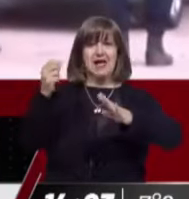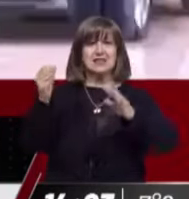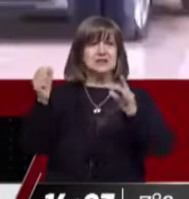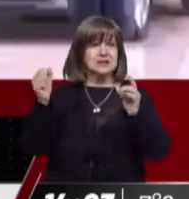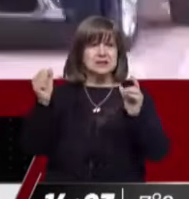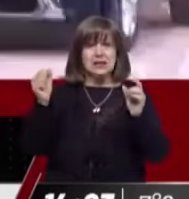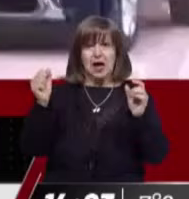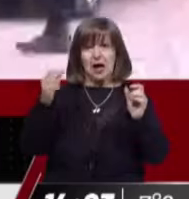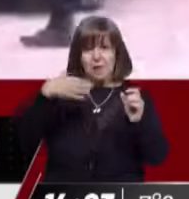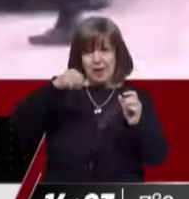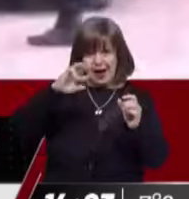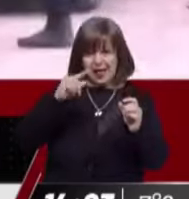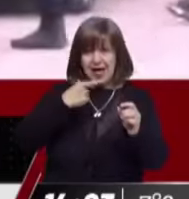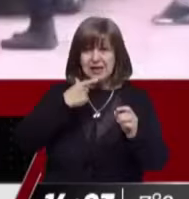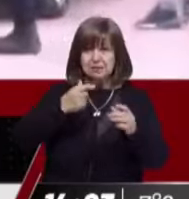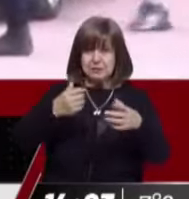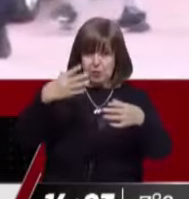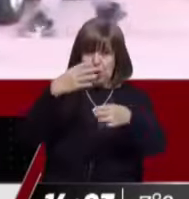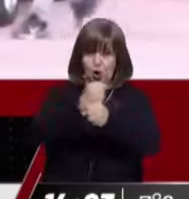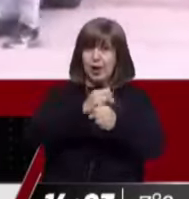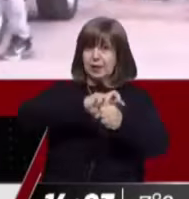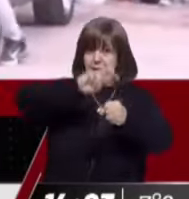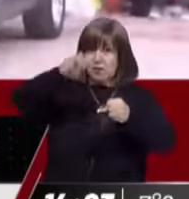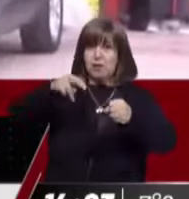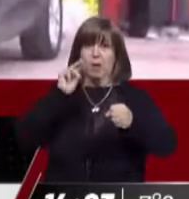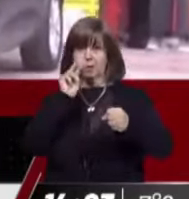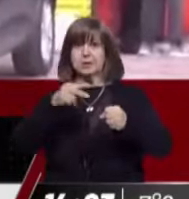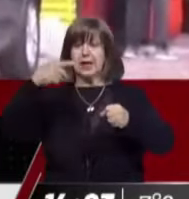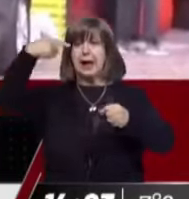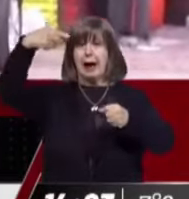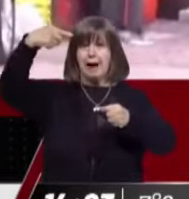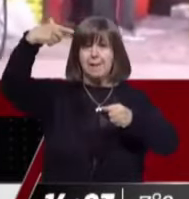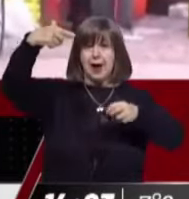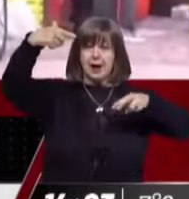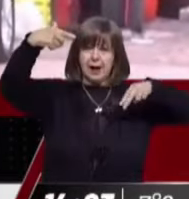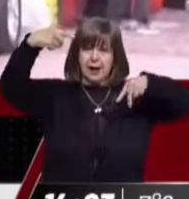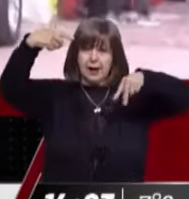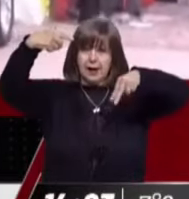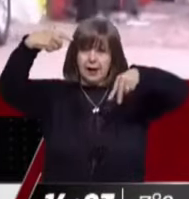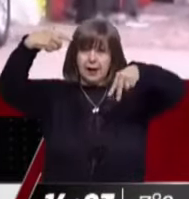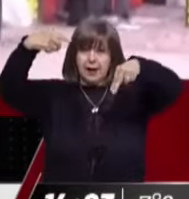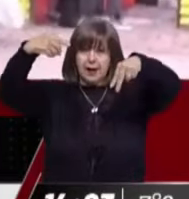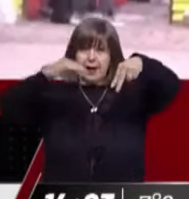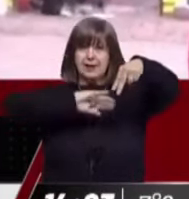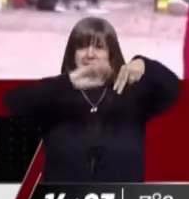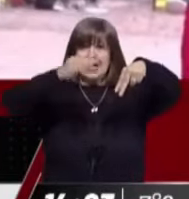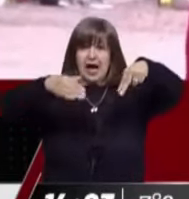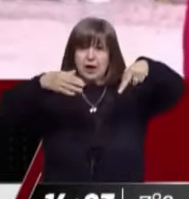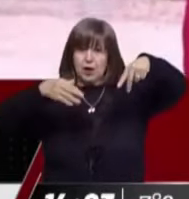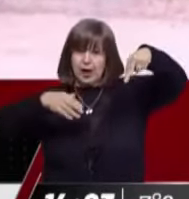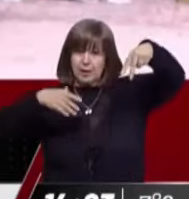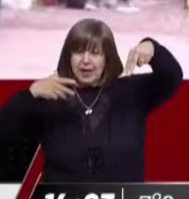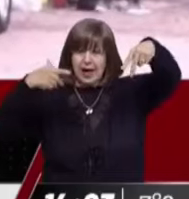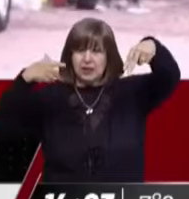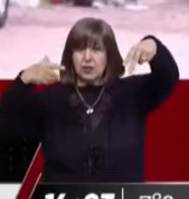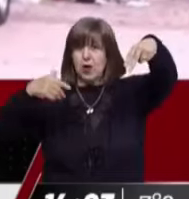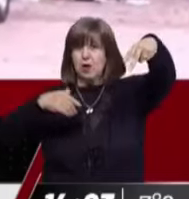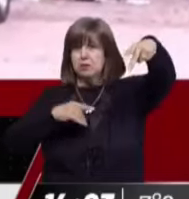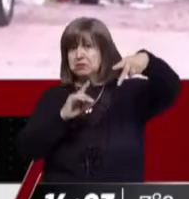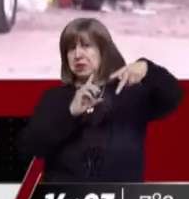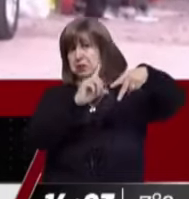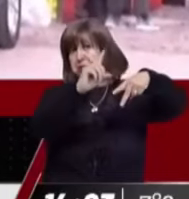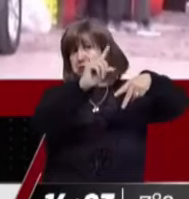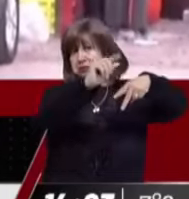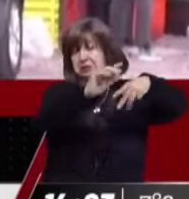bajar, descender de ese colectivo y subir hasta lo que sería el cerro